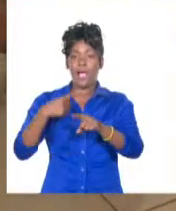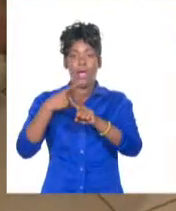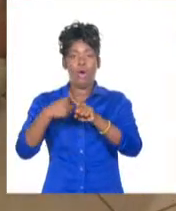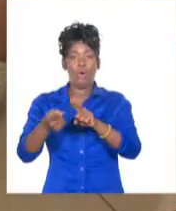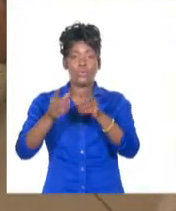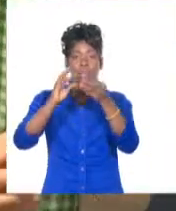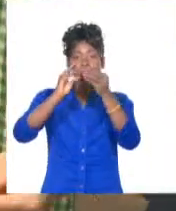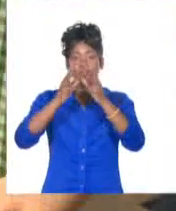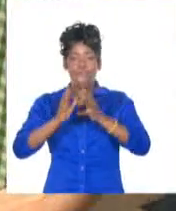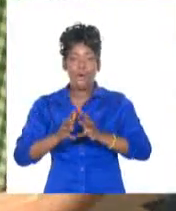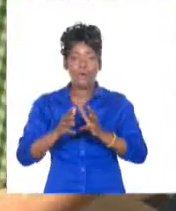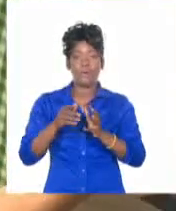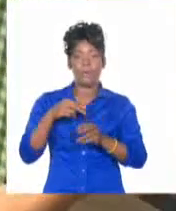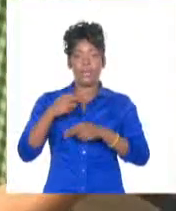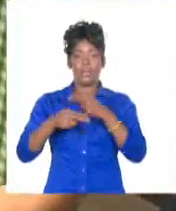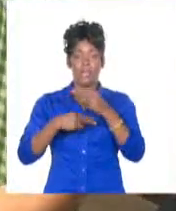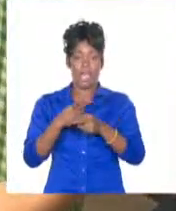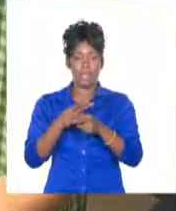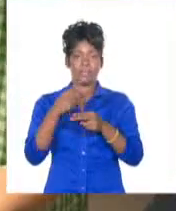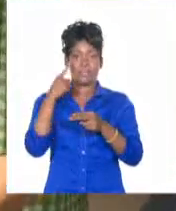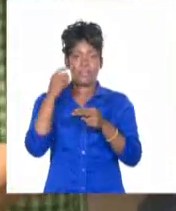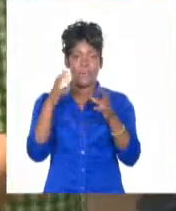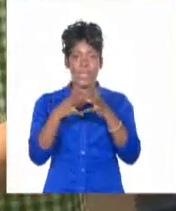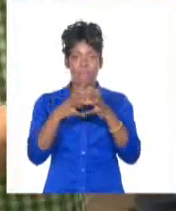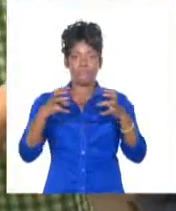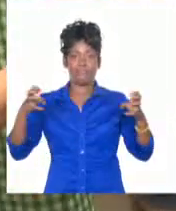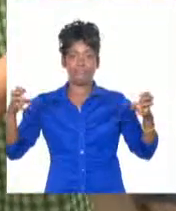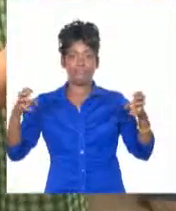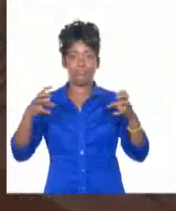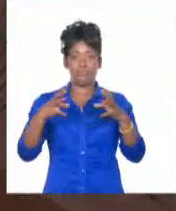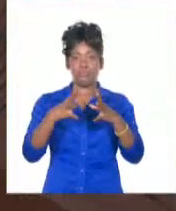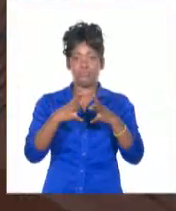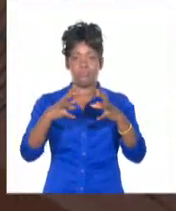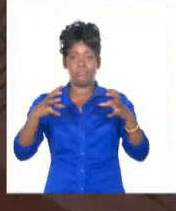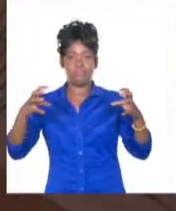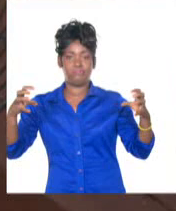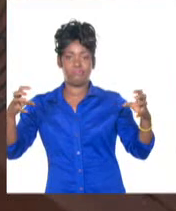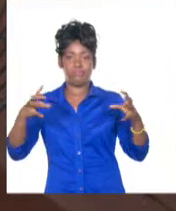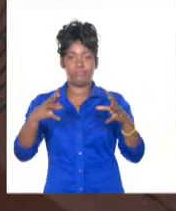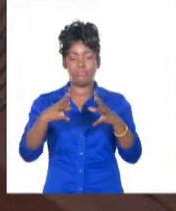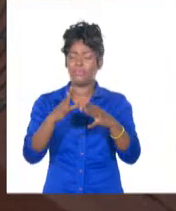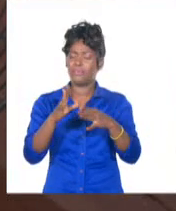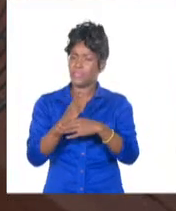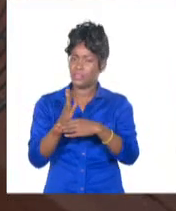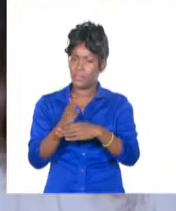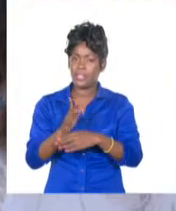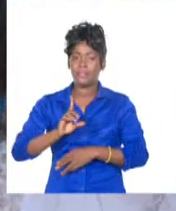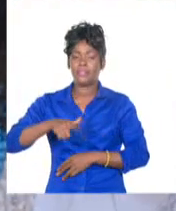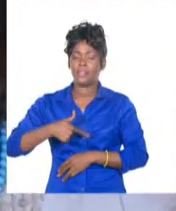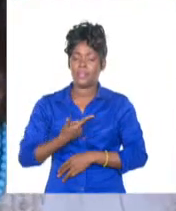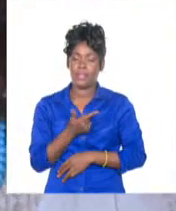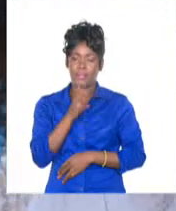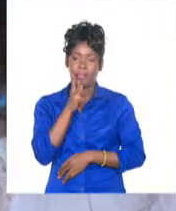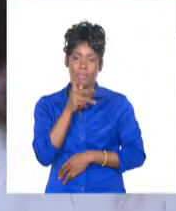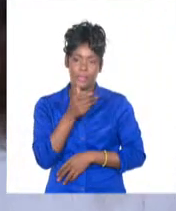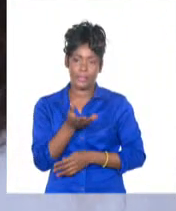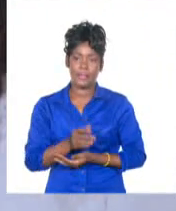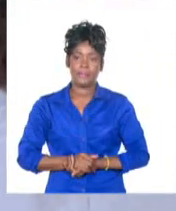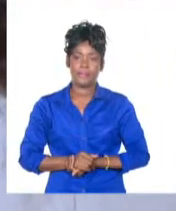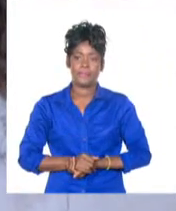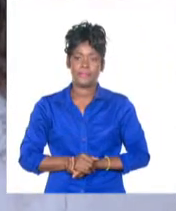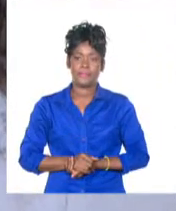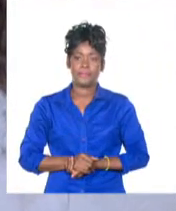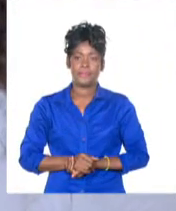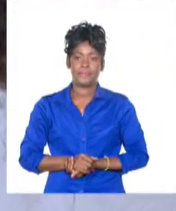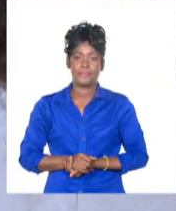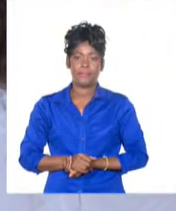de Norberto Marrero, así como la sabiduría popular y tecnológica presente en el libro Caja de Yamilis Brito. La pieza que presento es